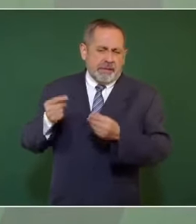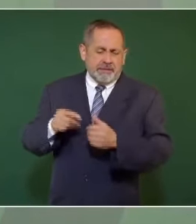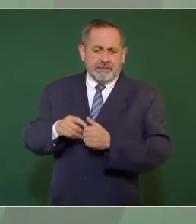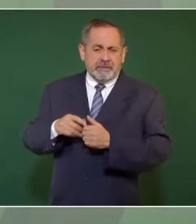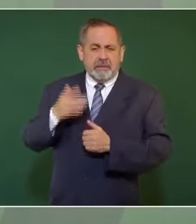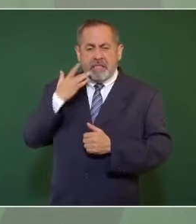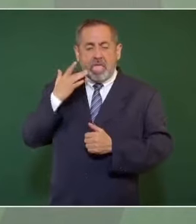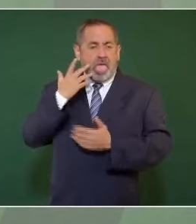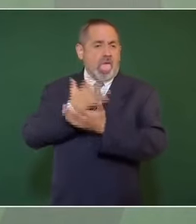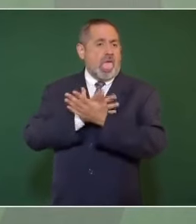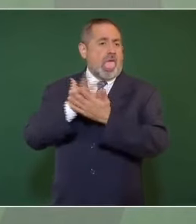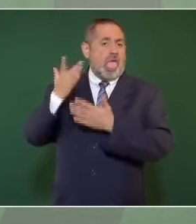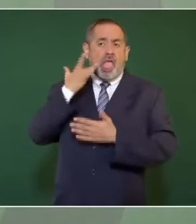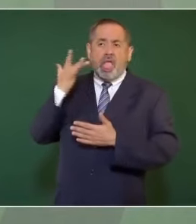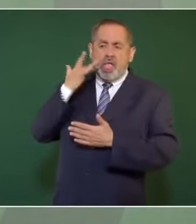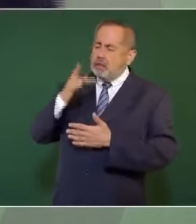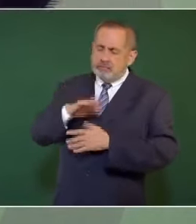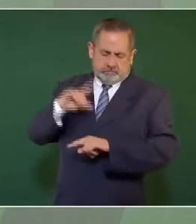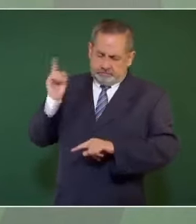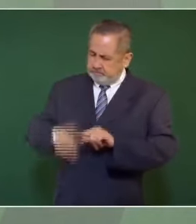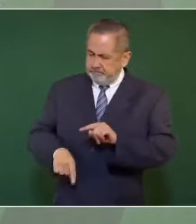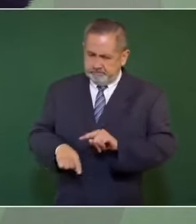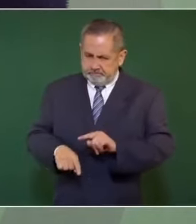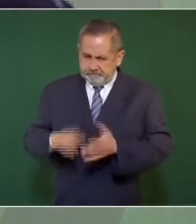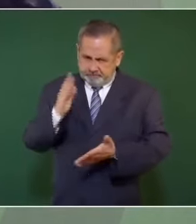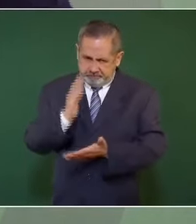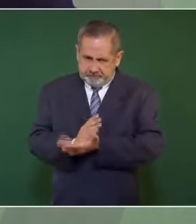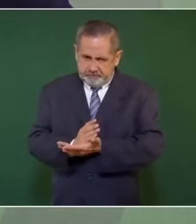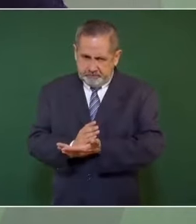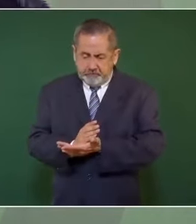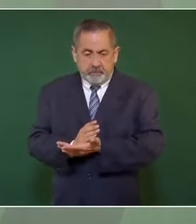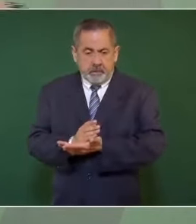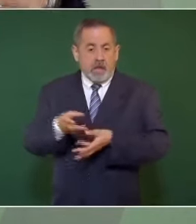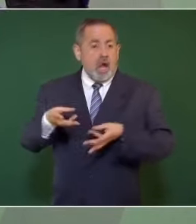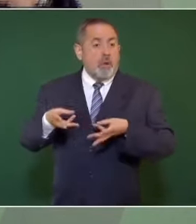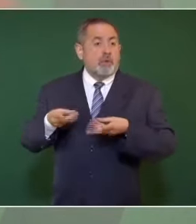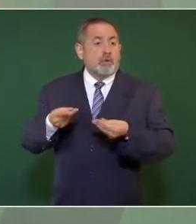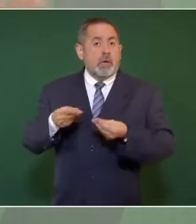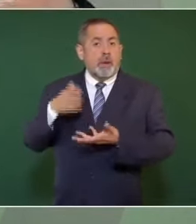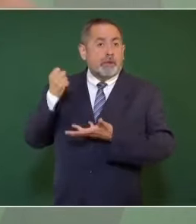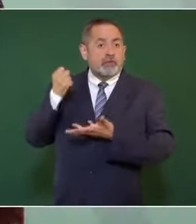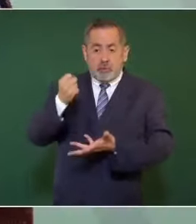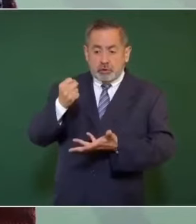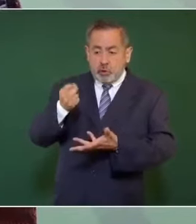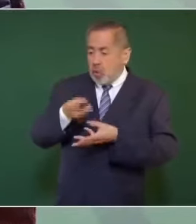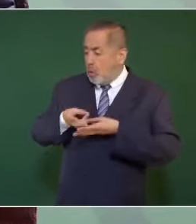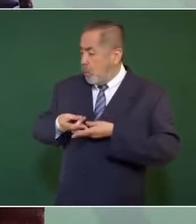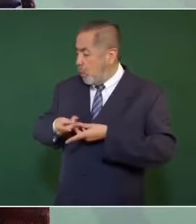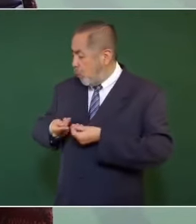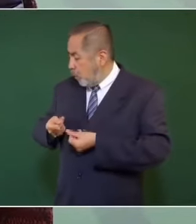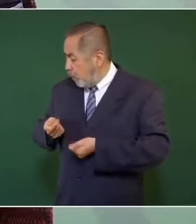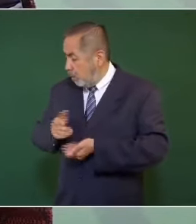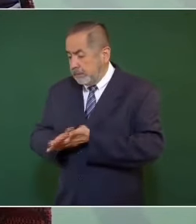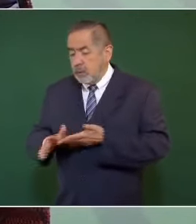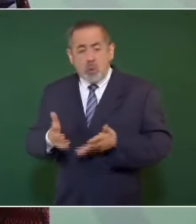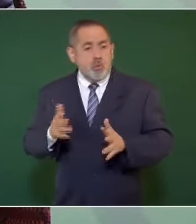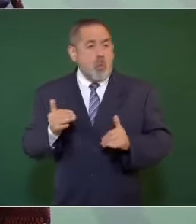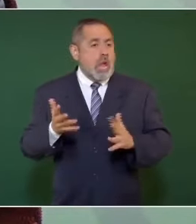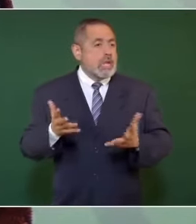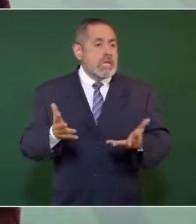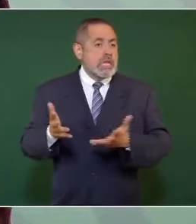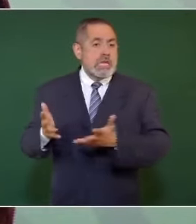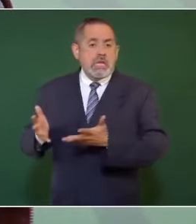muchas extravagancias. Y el presupuesto se lo tragaba el mismo gobierno.